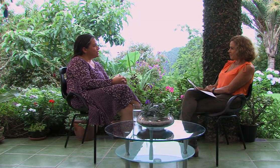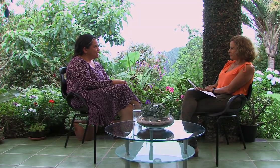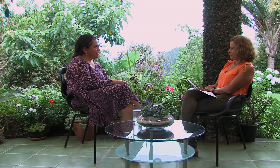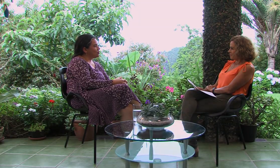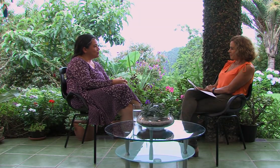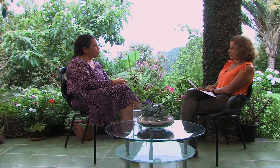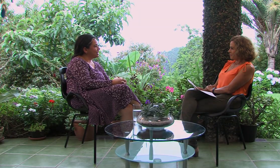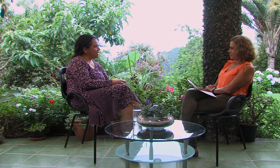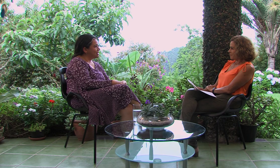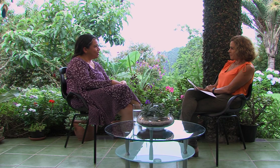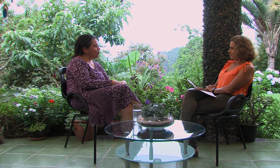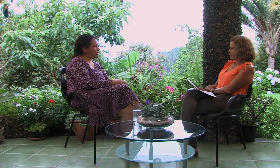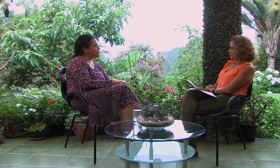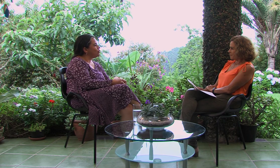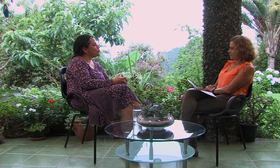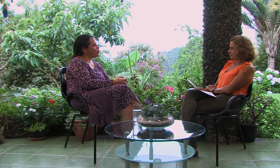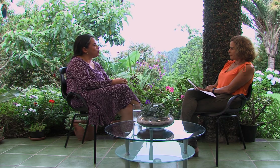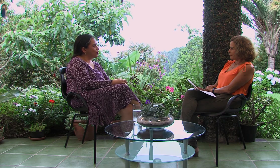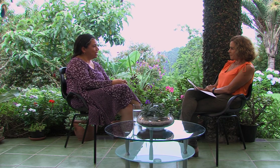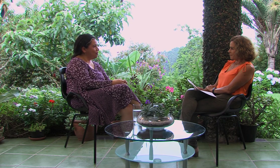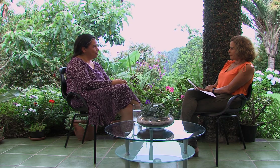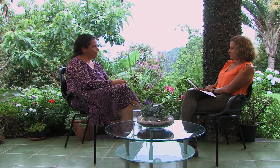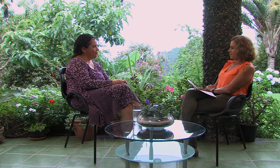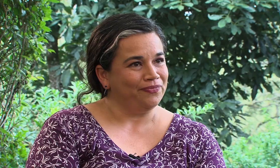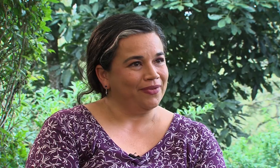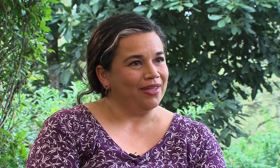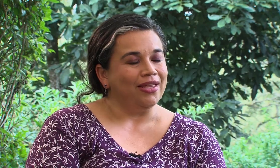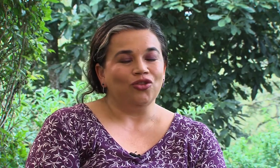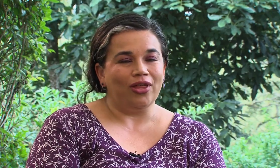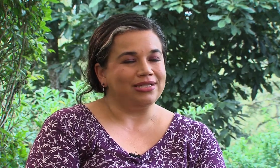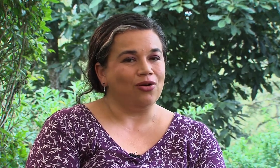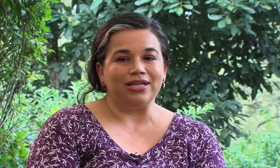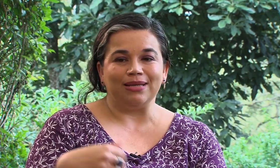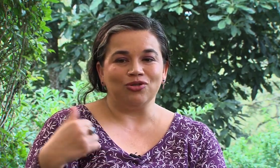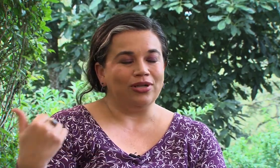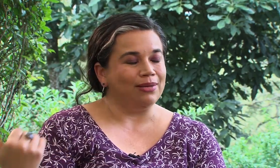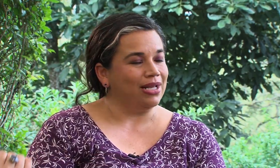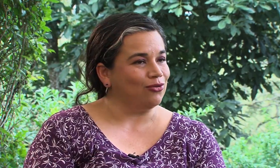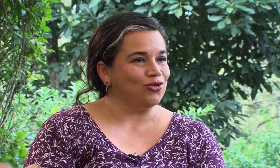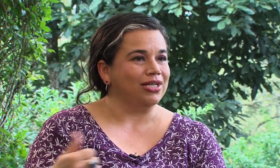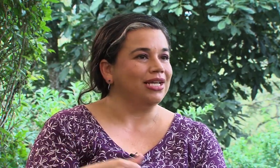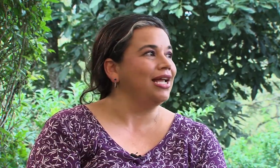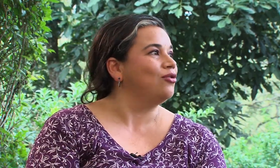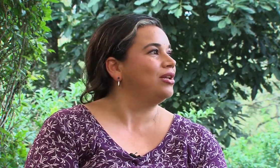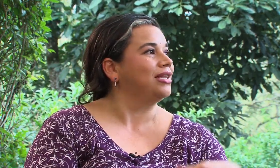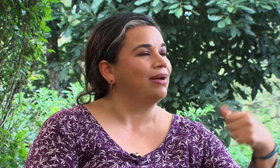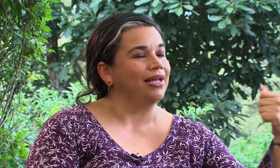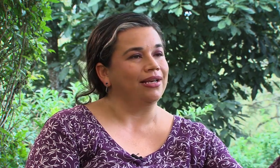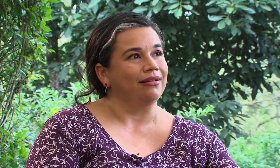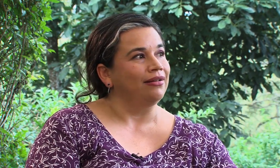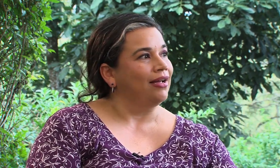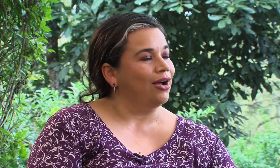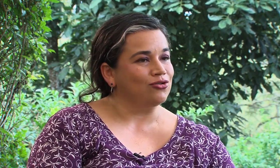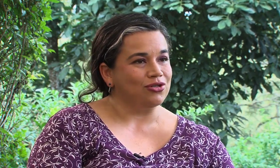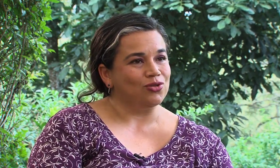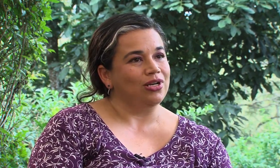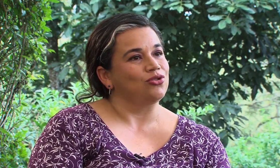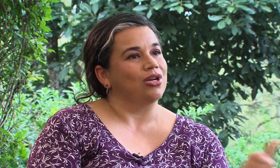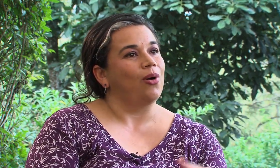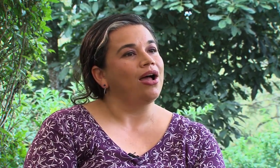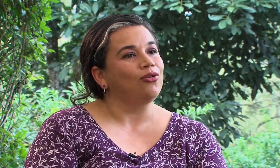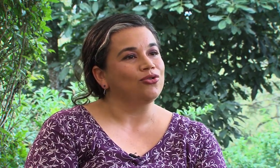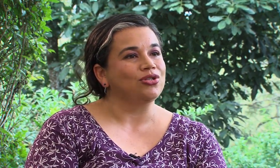que las feministas nos hemos caracterizado por hacer revoluciones todo el tiempo. Todas. Ahora estamos con el tema del acoso callejero, el tema del acoso